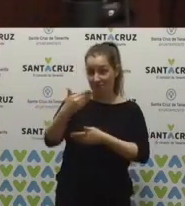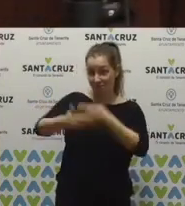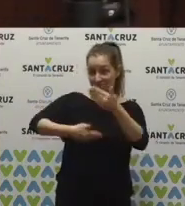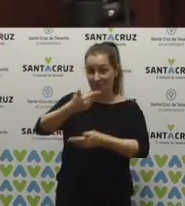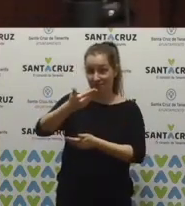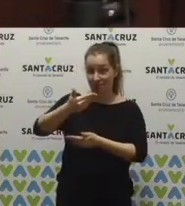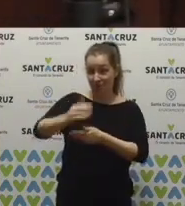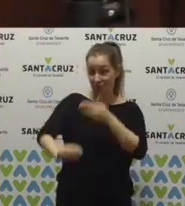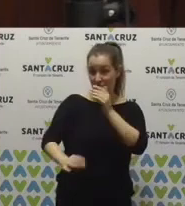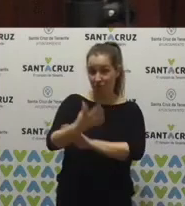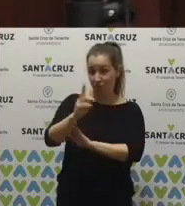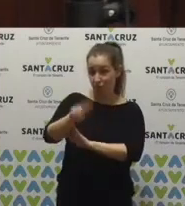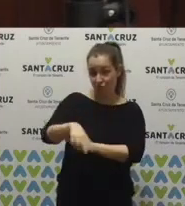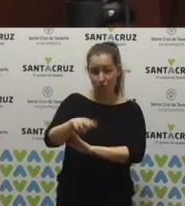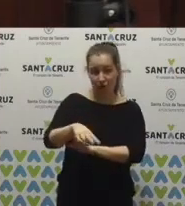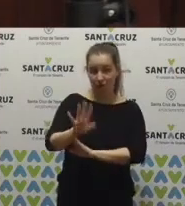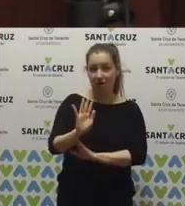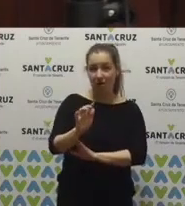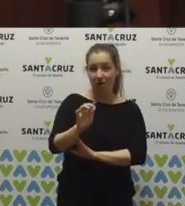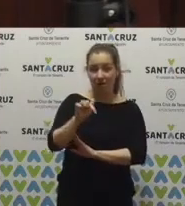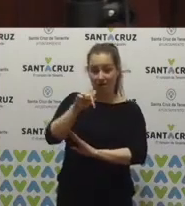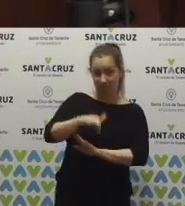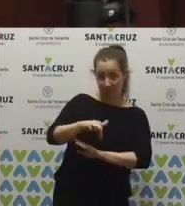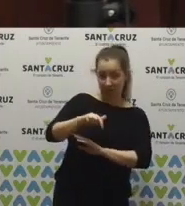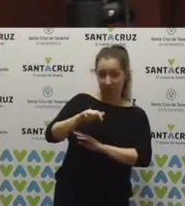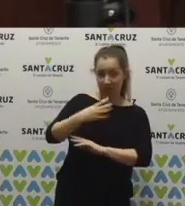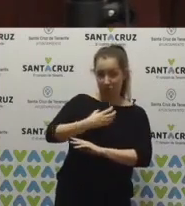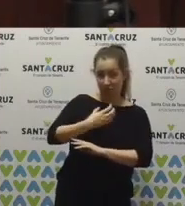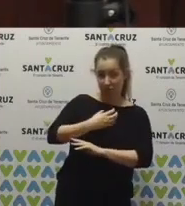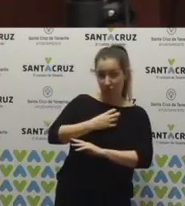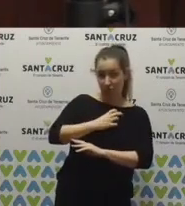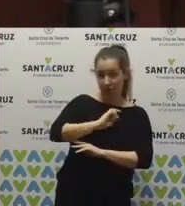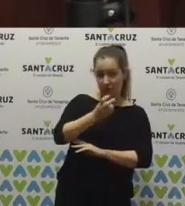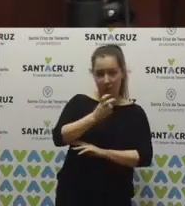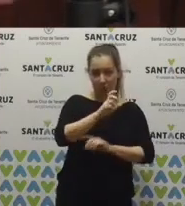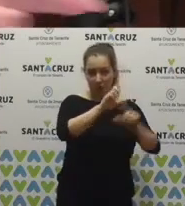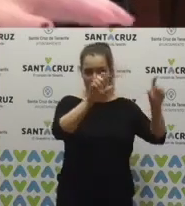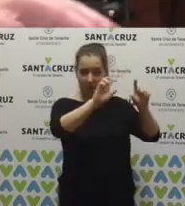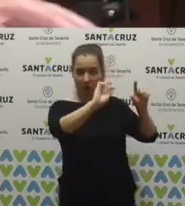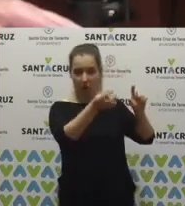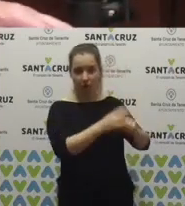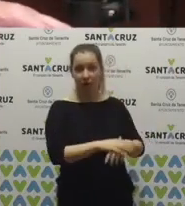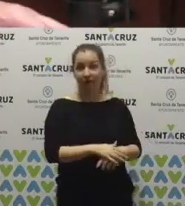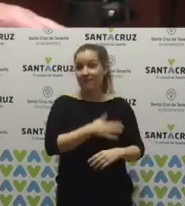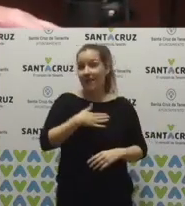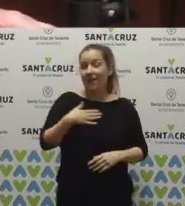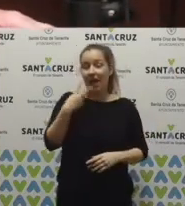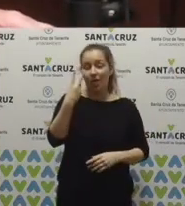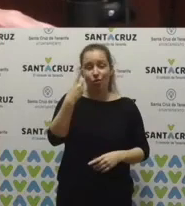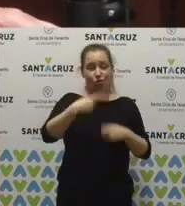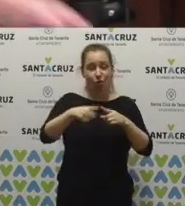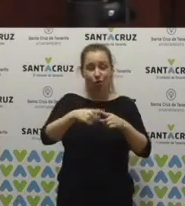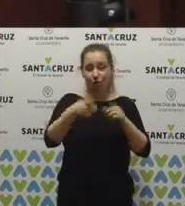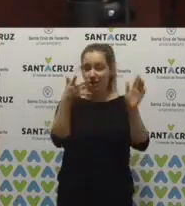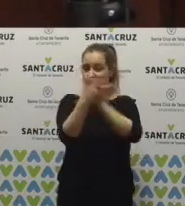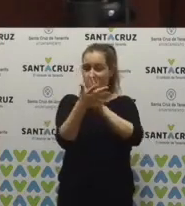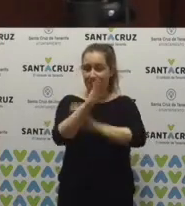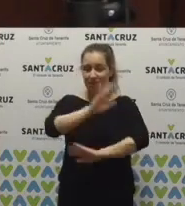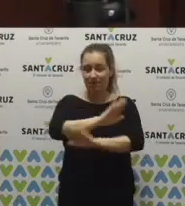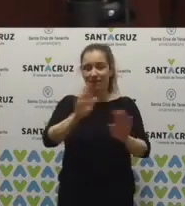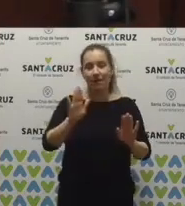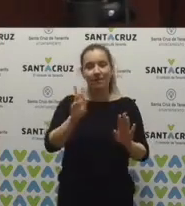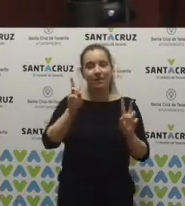deporte me des deporte ni de ningún otro entonces yo simplemente quería hacer estas dos puntualizaciones con respecto a los comentarios